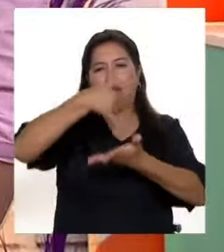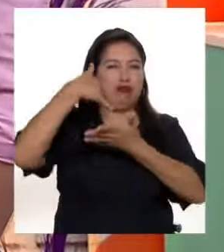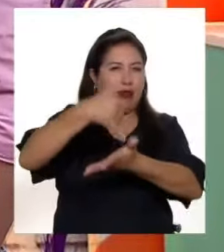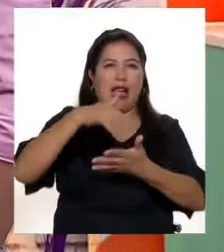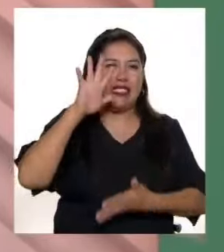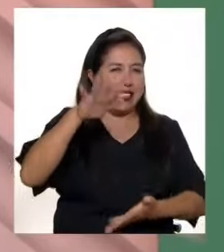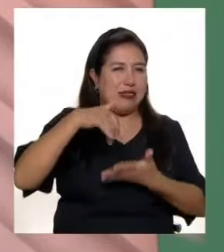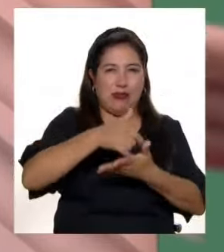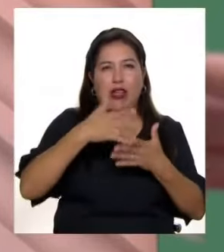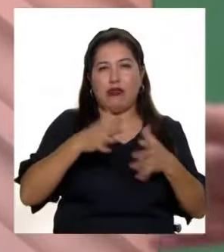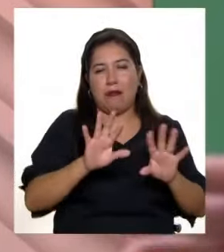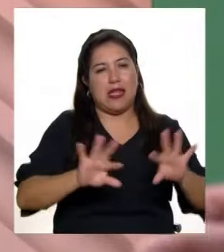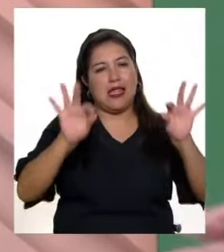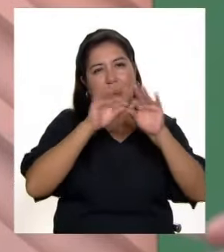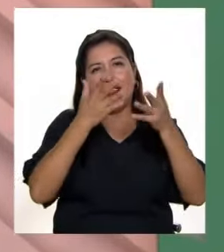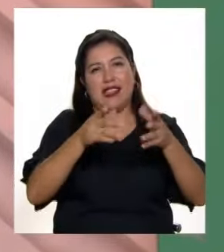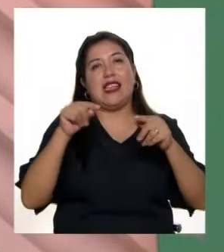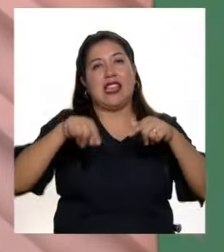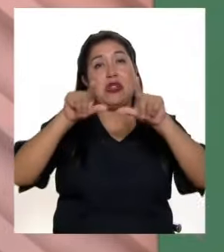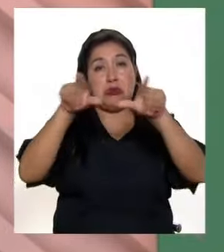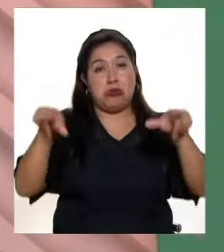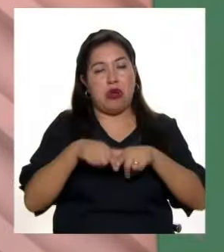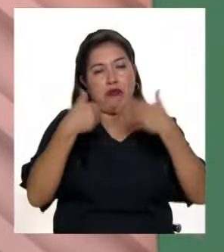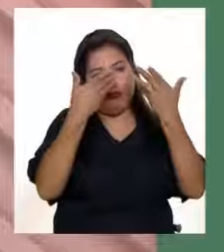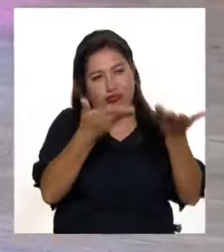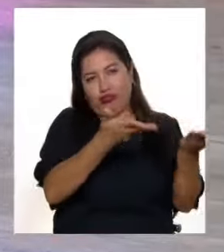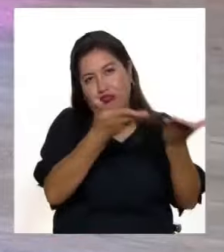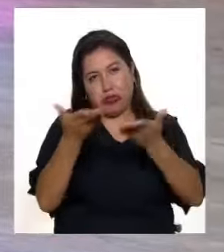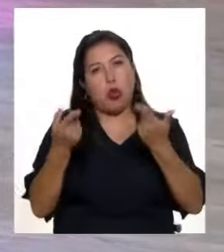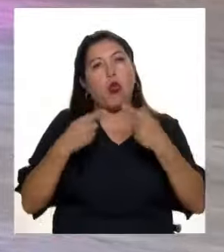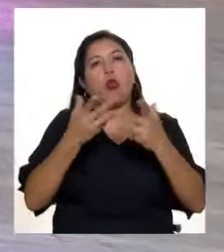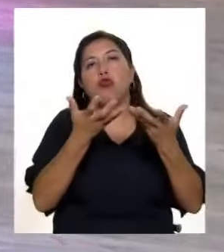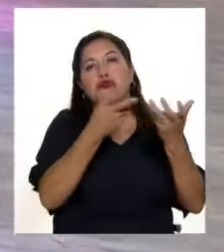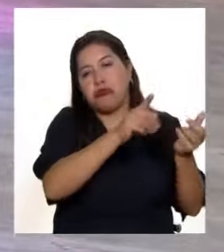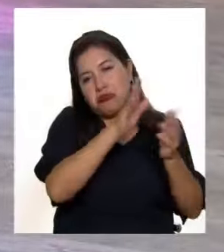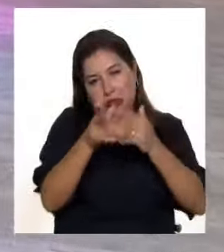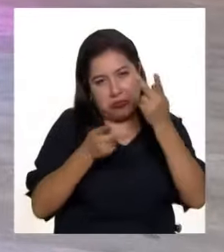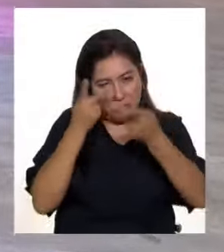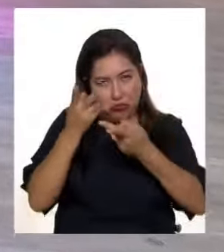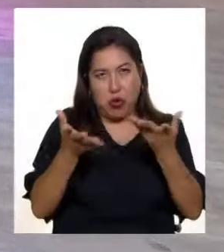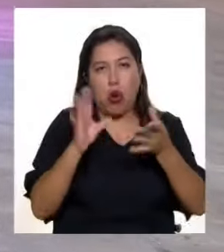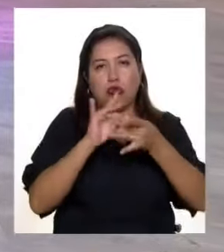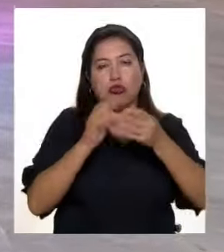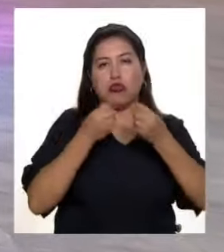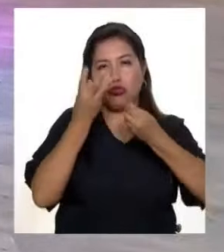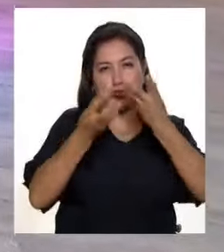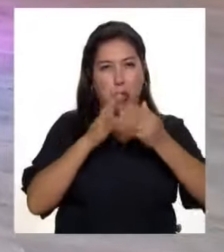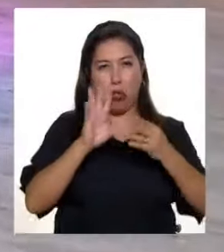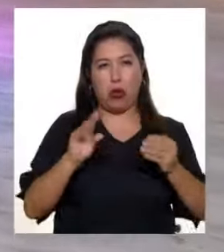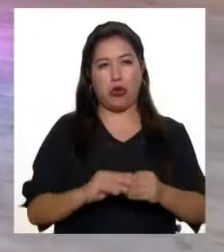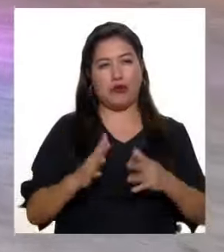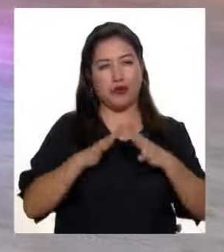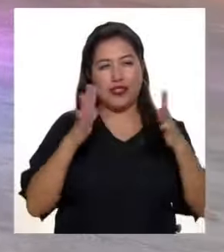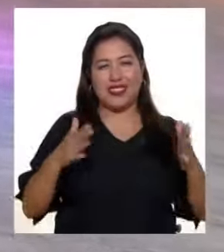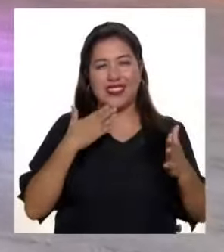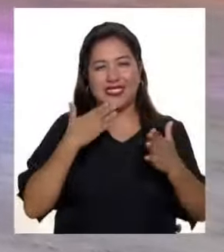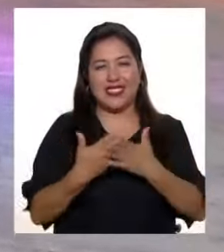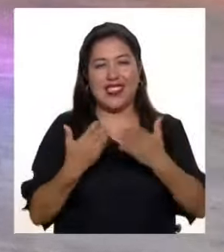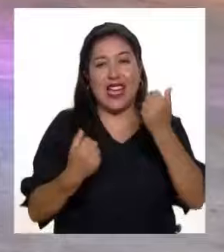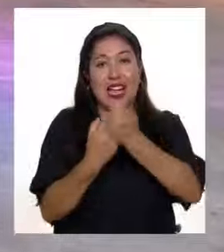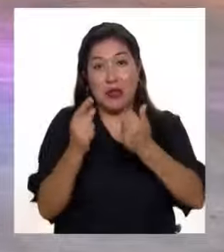gracias, exitosísima. Gracias. Y esta será tu casa para recibirte, para que nos cuentes todas las anécdotas. Ok, muchísimas gracias. No se olviden